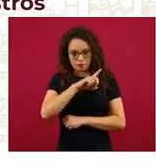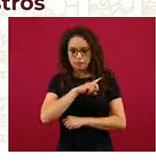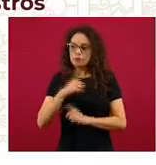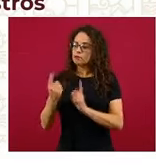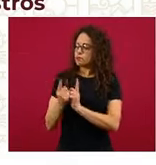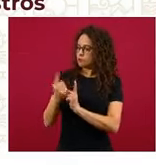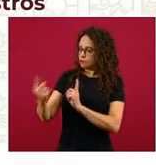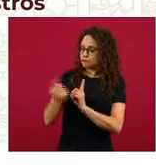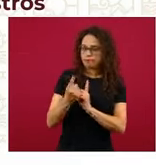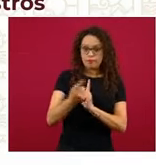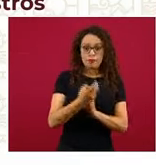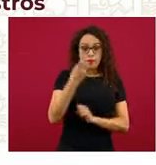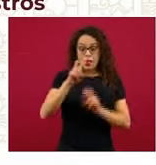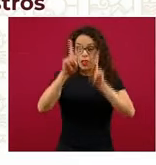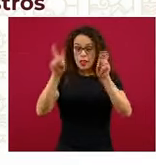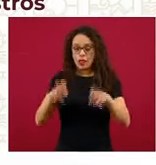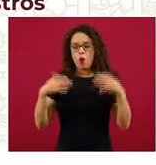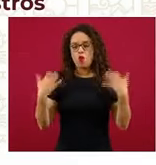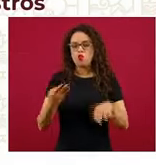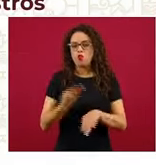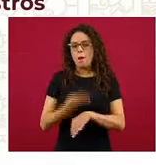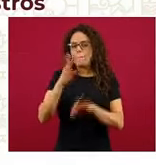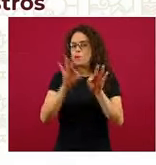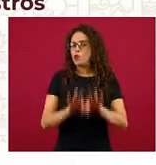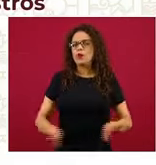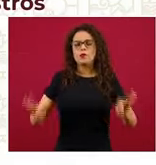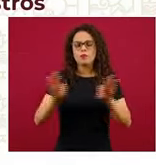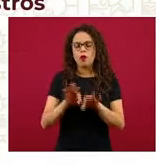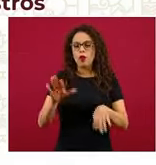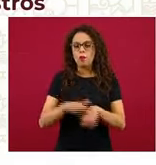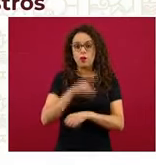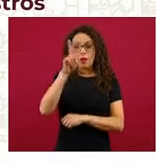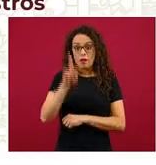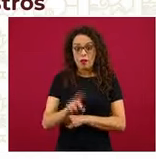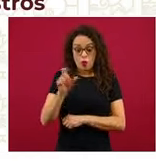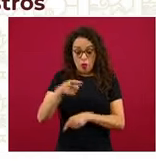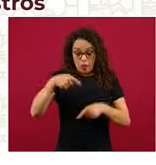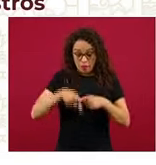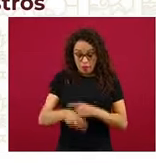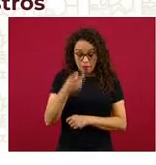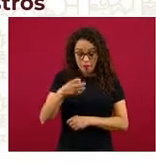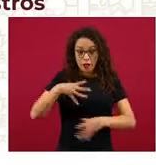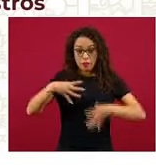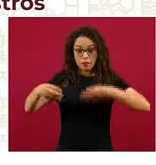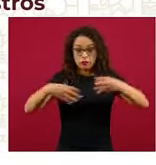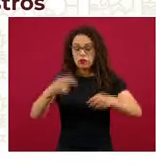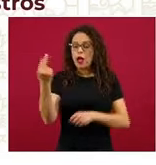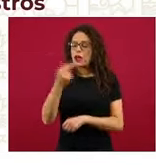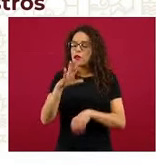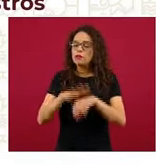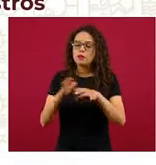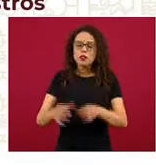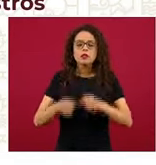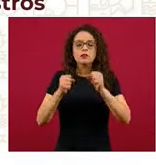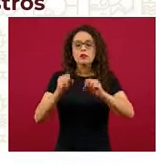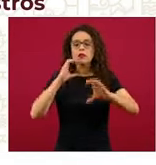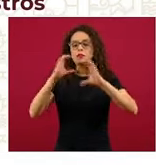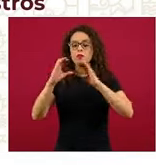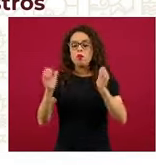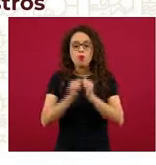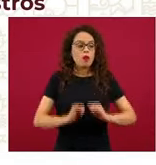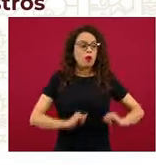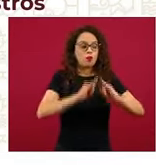Esto es un tema importante porque para nosotros desde el inicio fue muy importante reforzar la comunicación institucional para